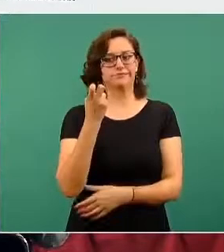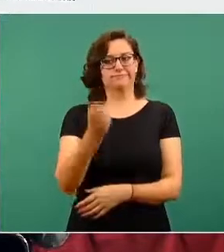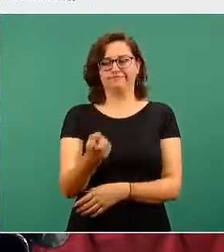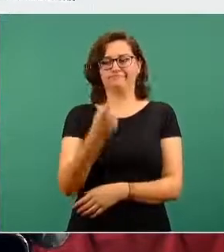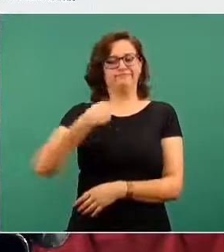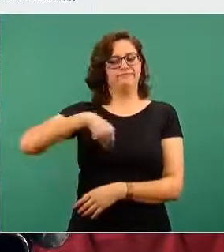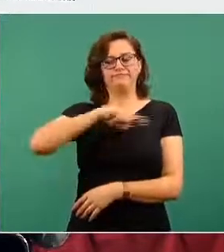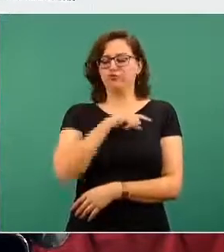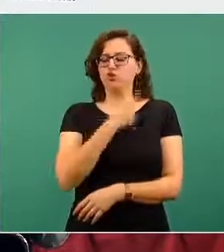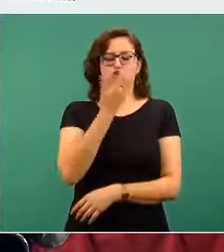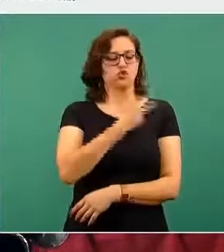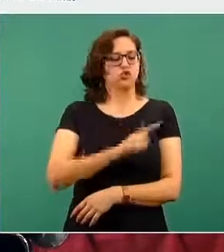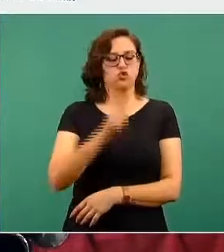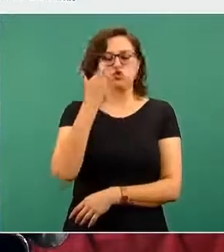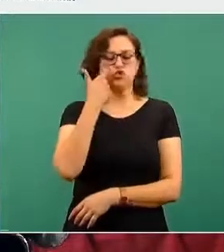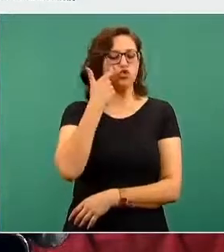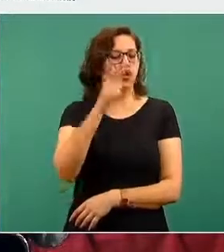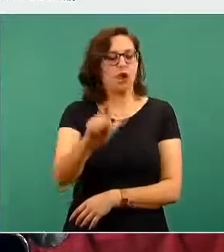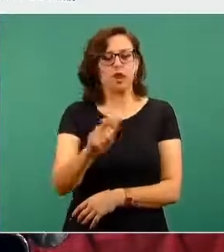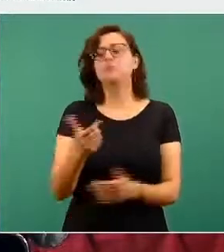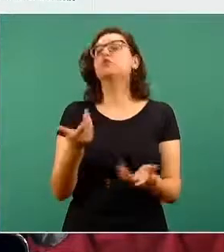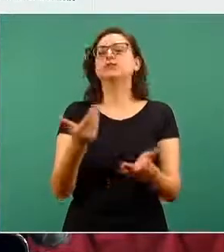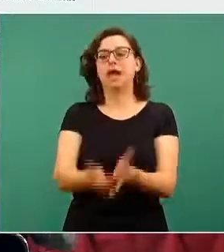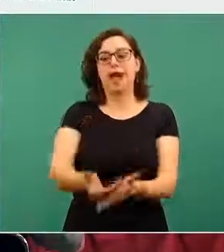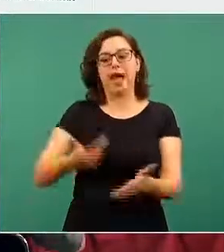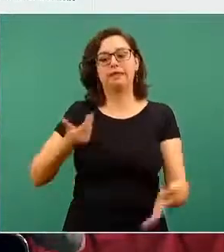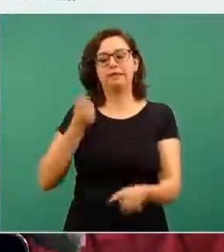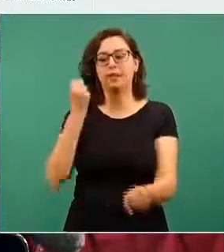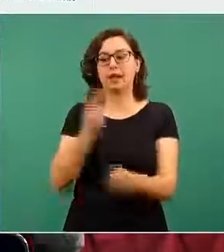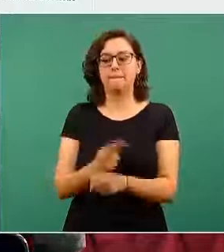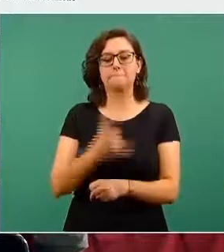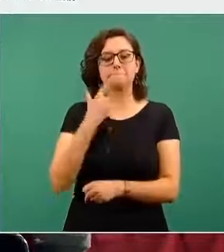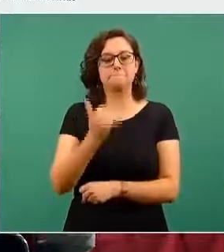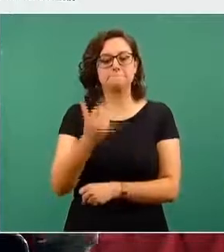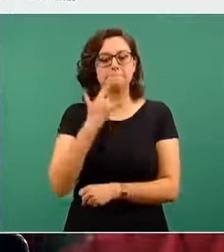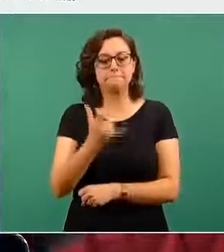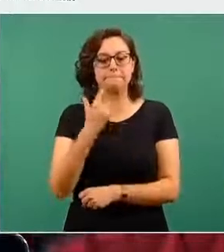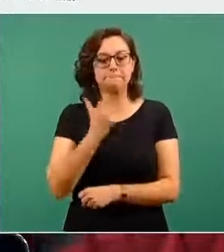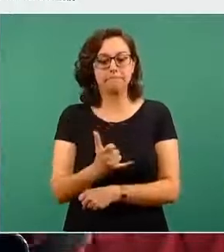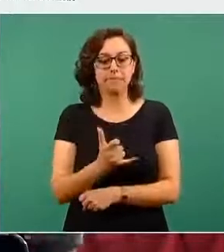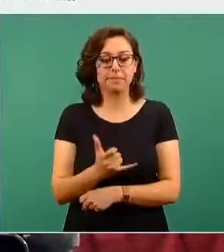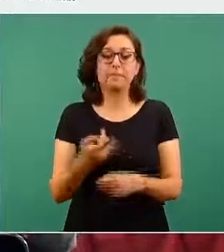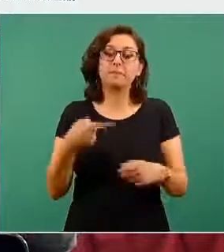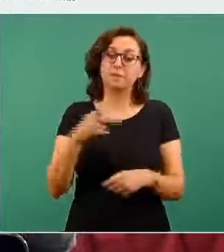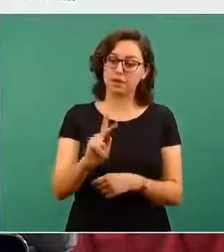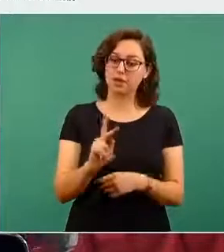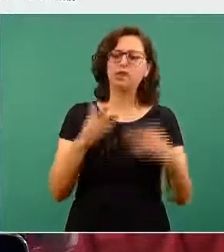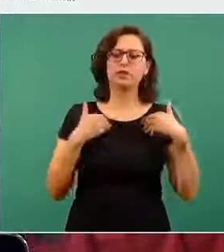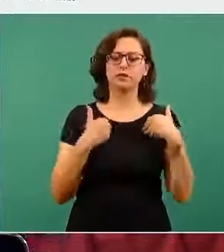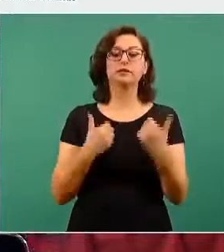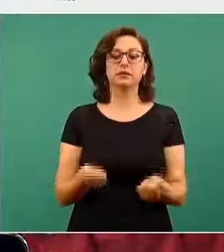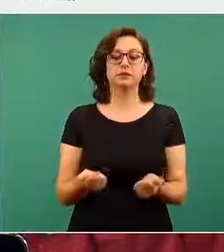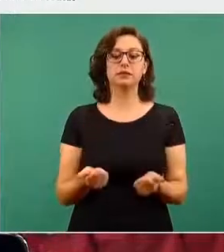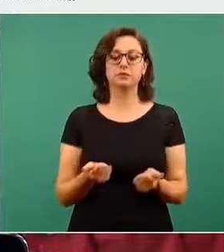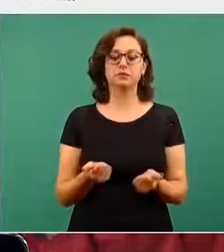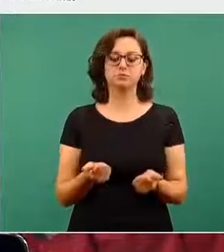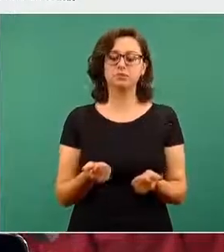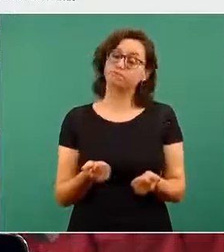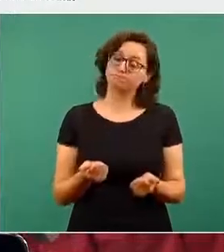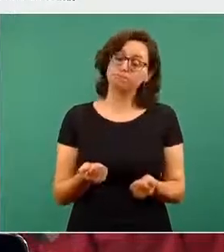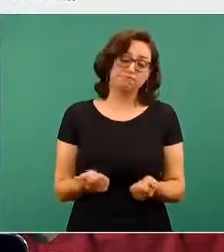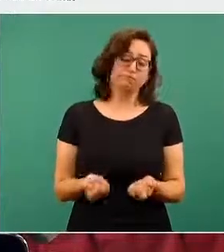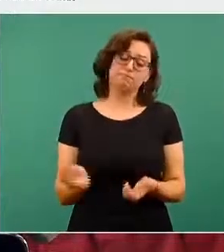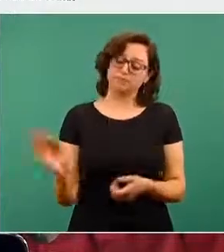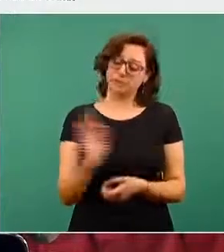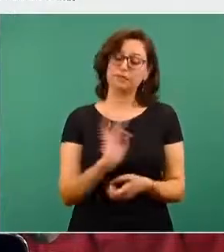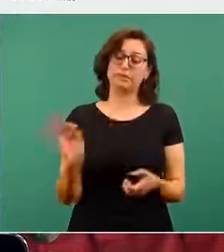tener, y queremos hacer todos los esfuerzos para que no ocurra. Conscientes, por supuesto, de que hay la posibilidad